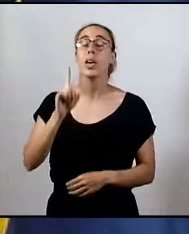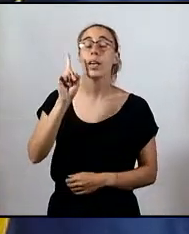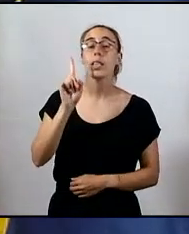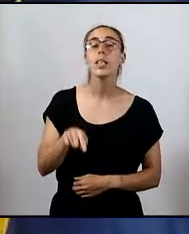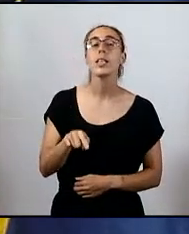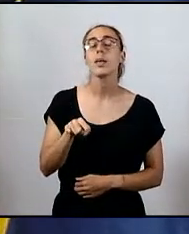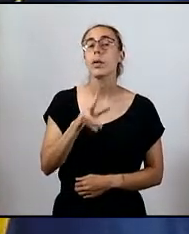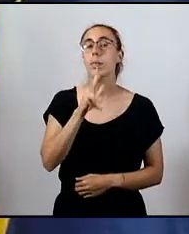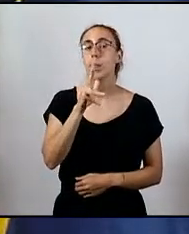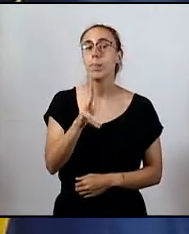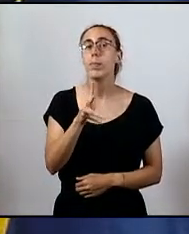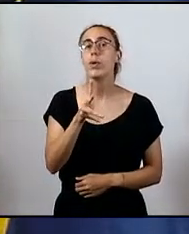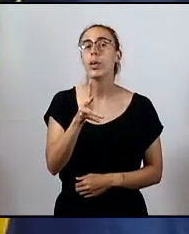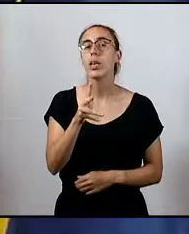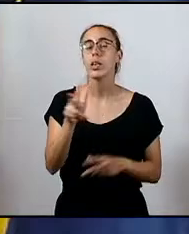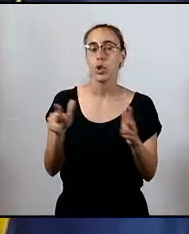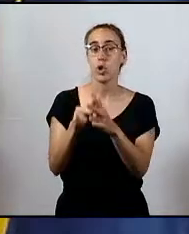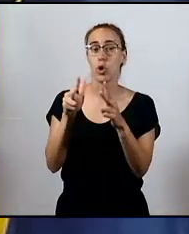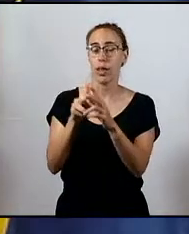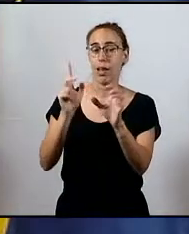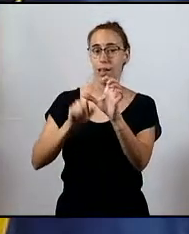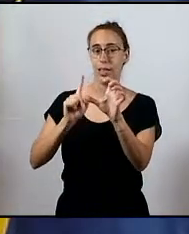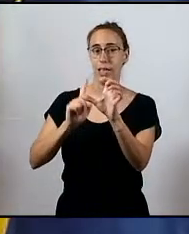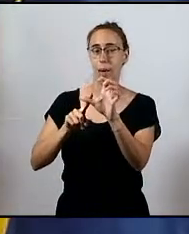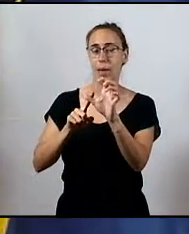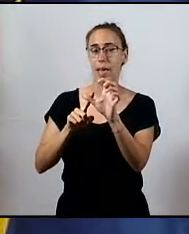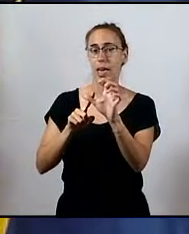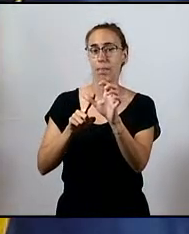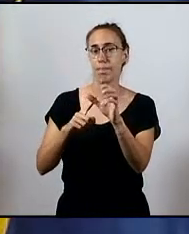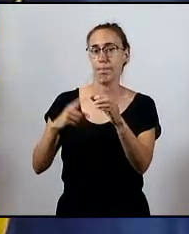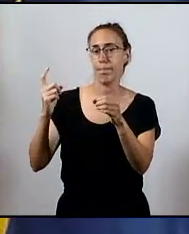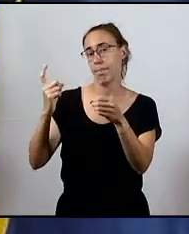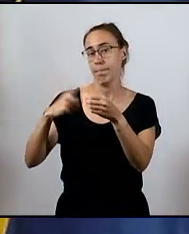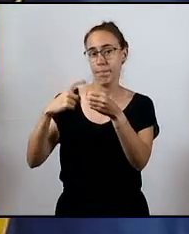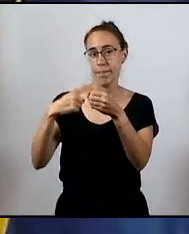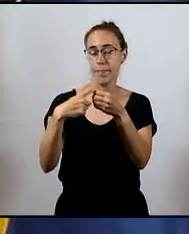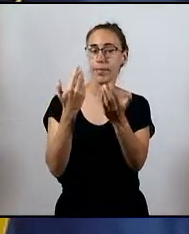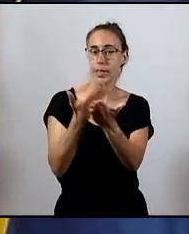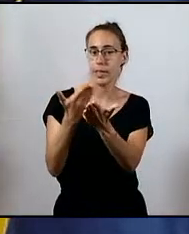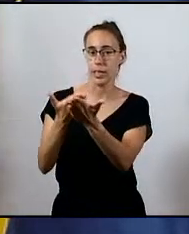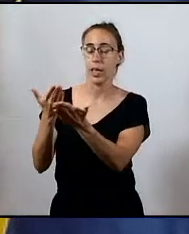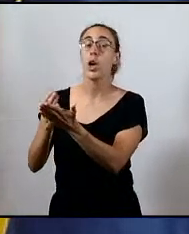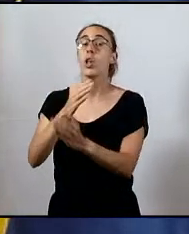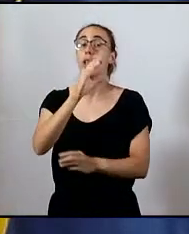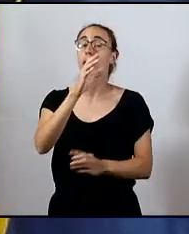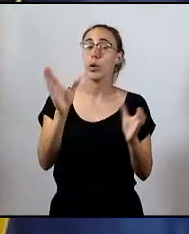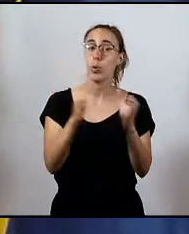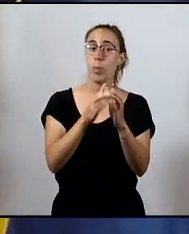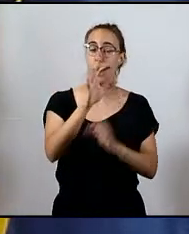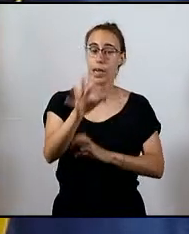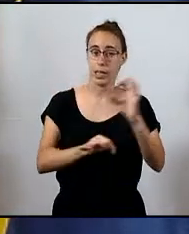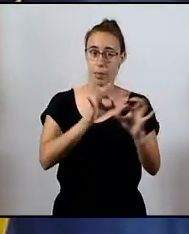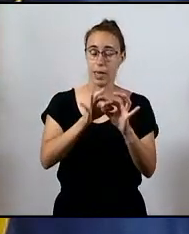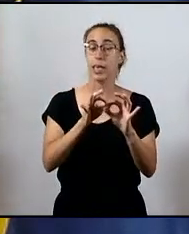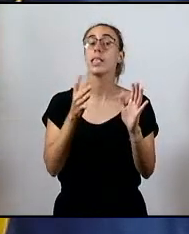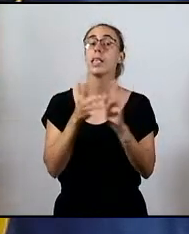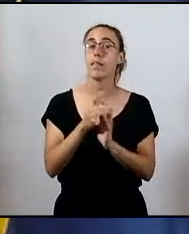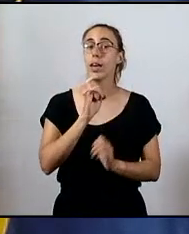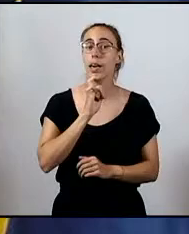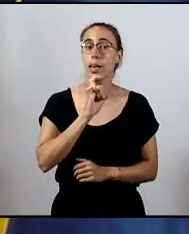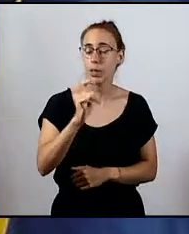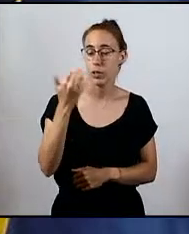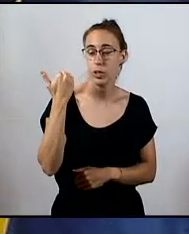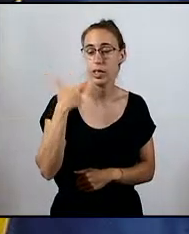las aportaciones de la sociedad extremeña y los grupos de la Asamblea. Les avanzo que, una vez recibidas las aportaciones